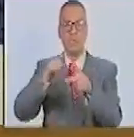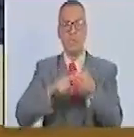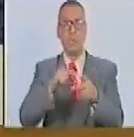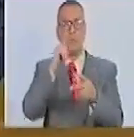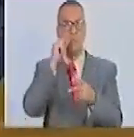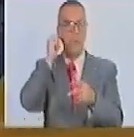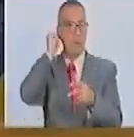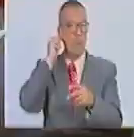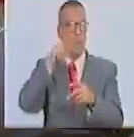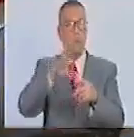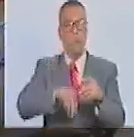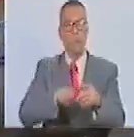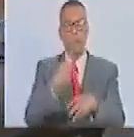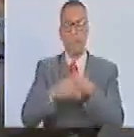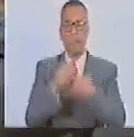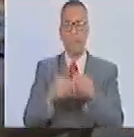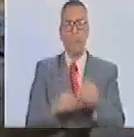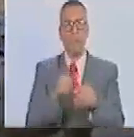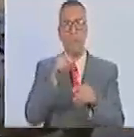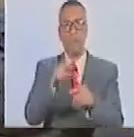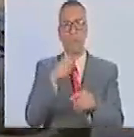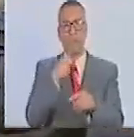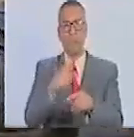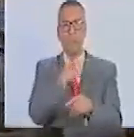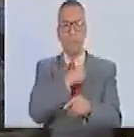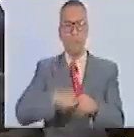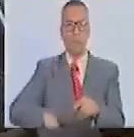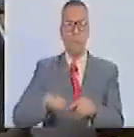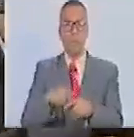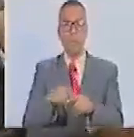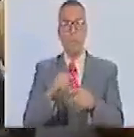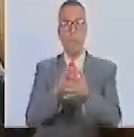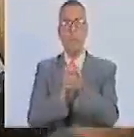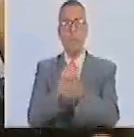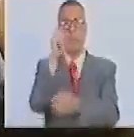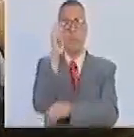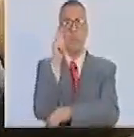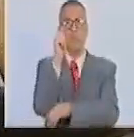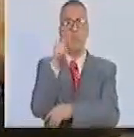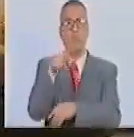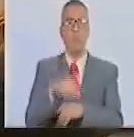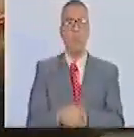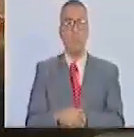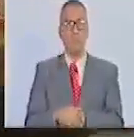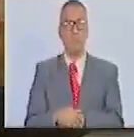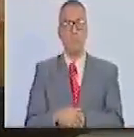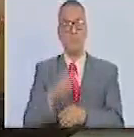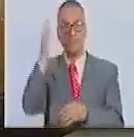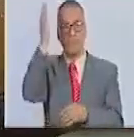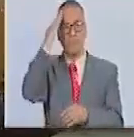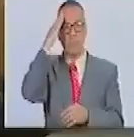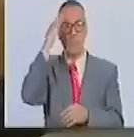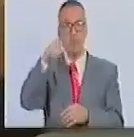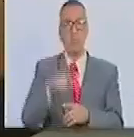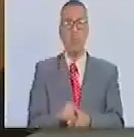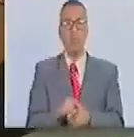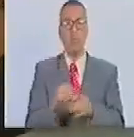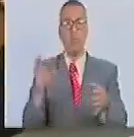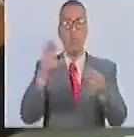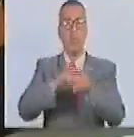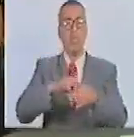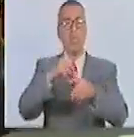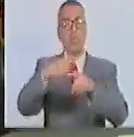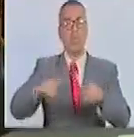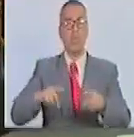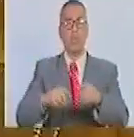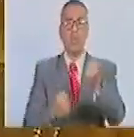que hicieron posible con esto. Con esto, señor presidente, estimados diputados, sepa que desde la Alianza